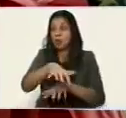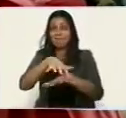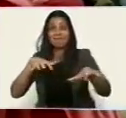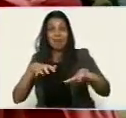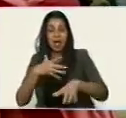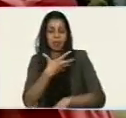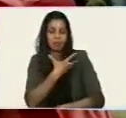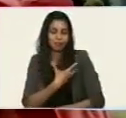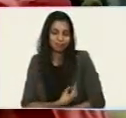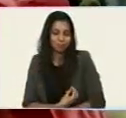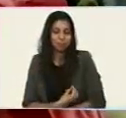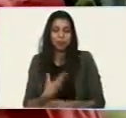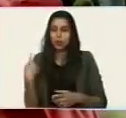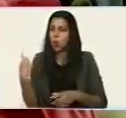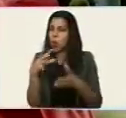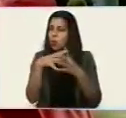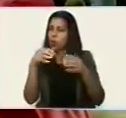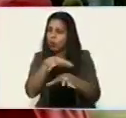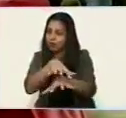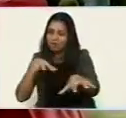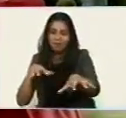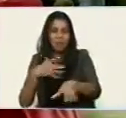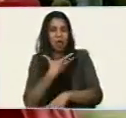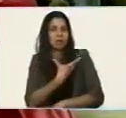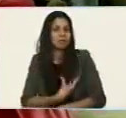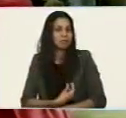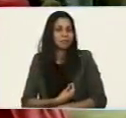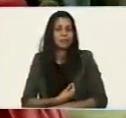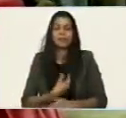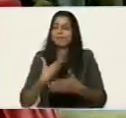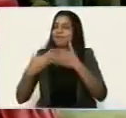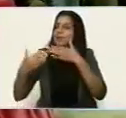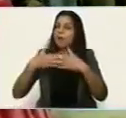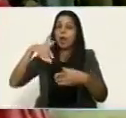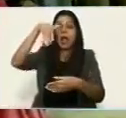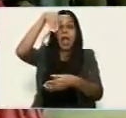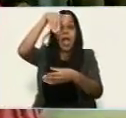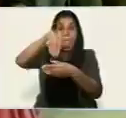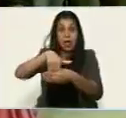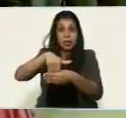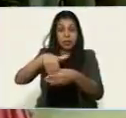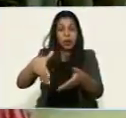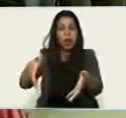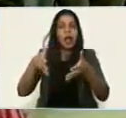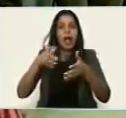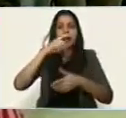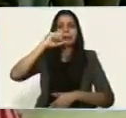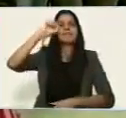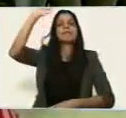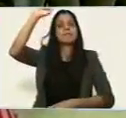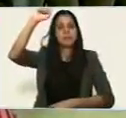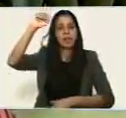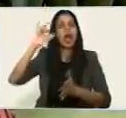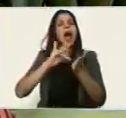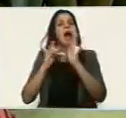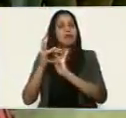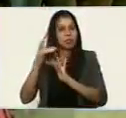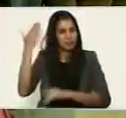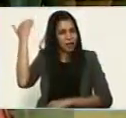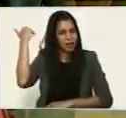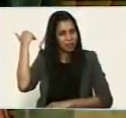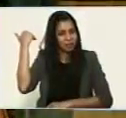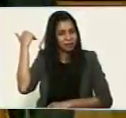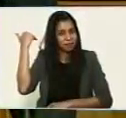gente. Y se ganó las elecciones en aquel abril. ¿Y